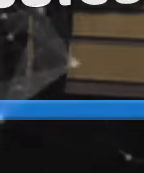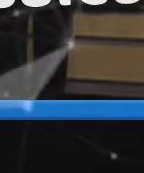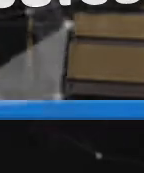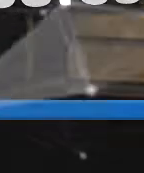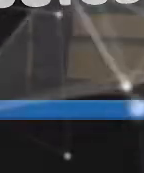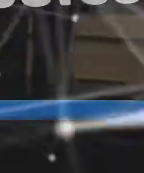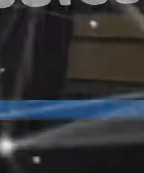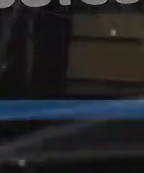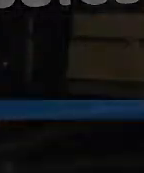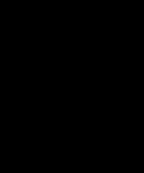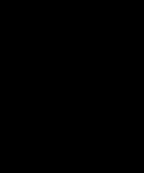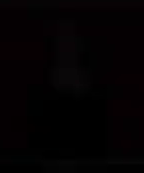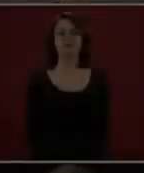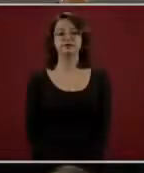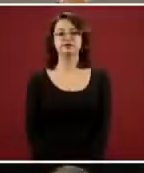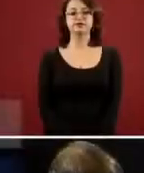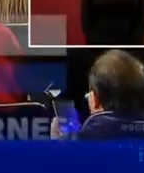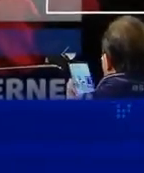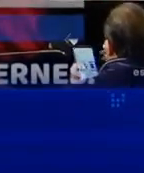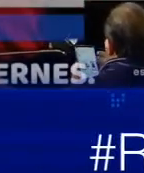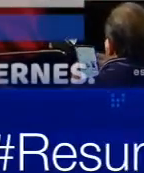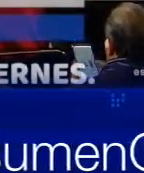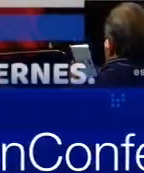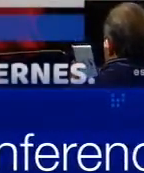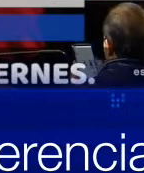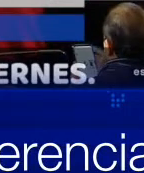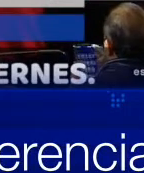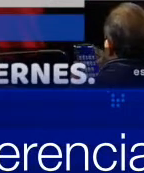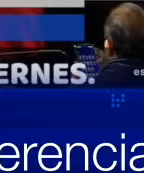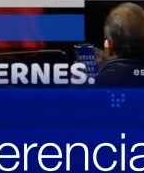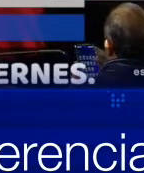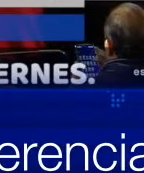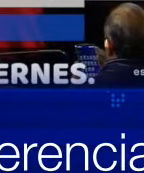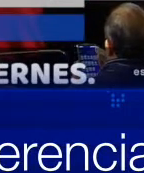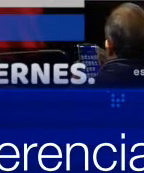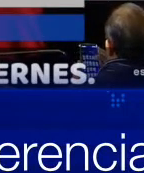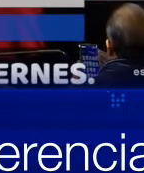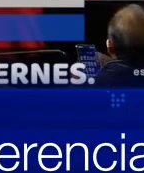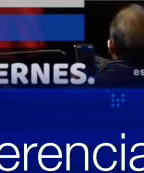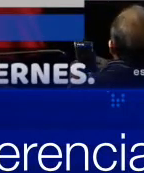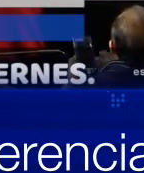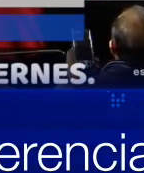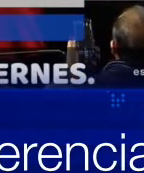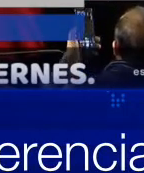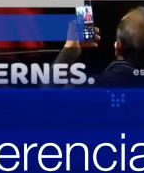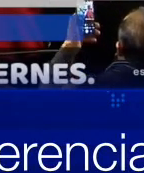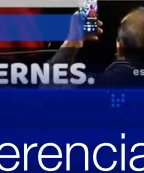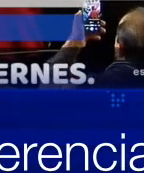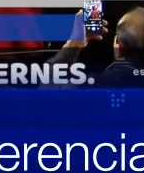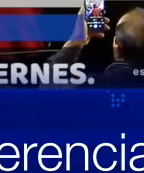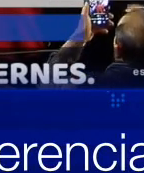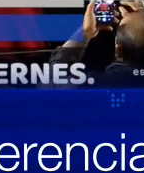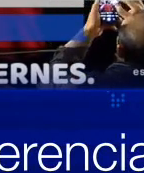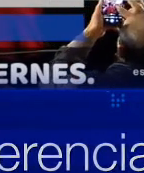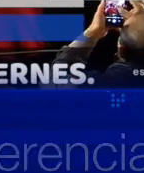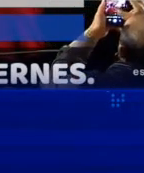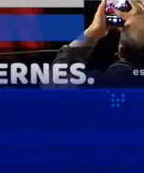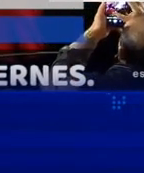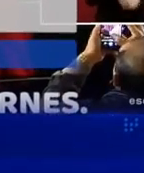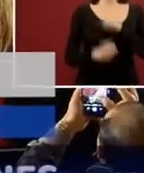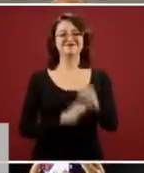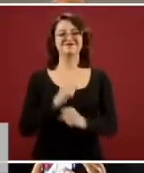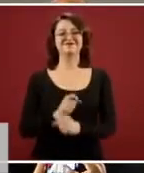Obrador. Buenos días. Buenos días. Ánimo en el